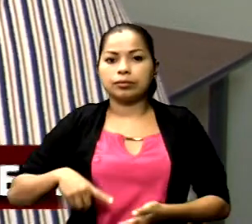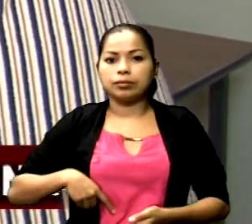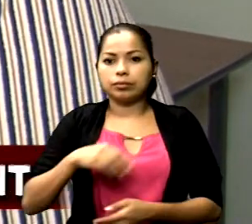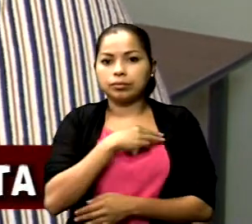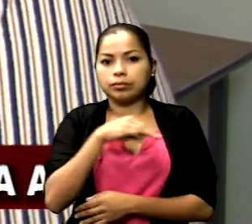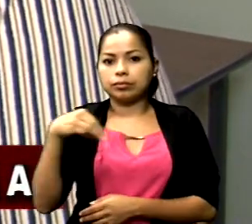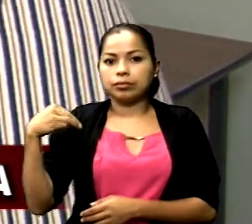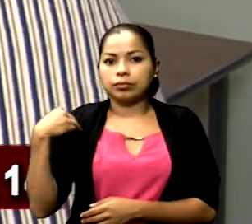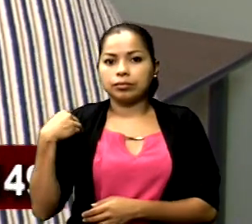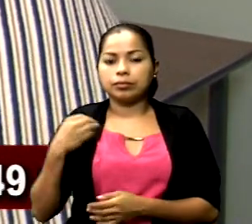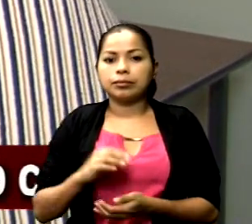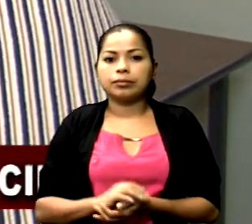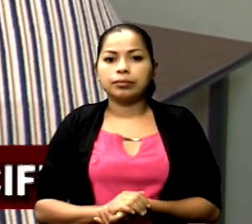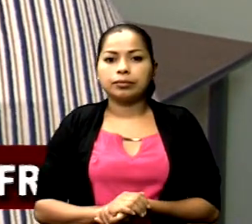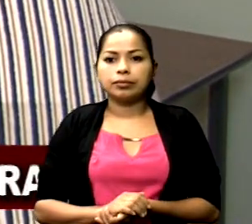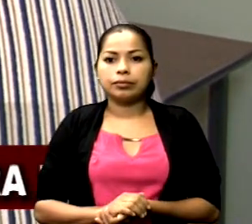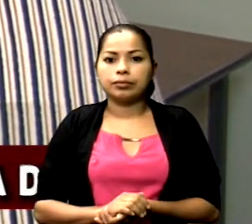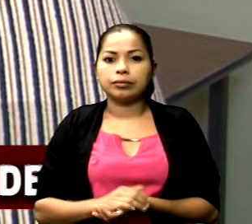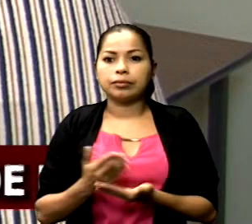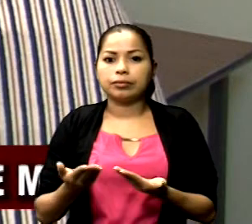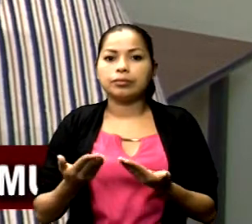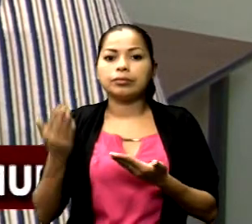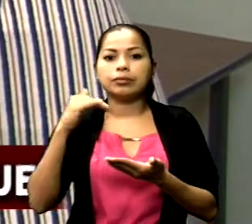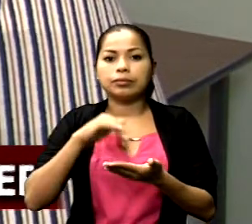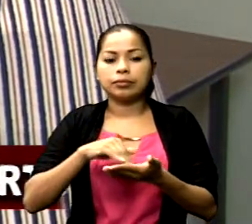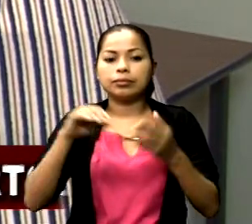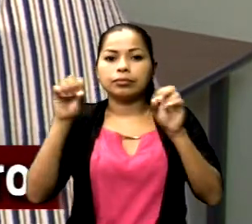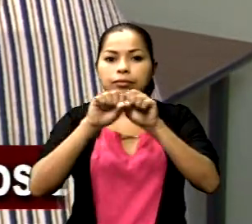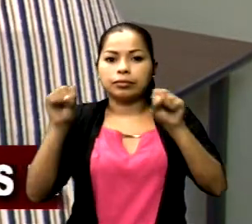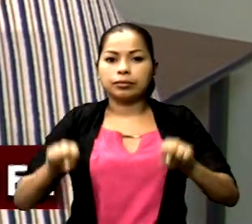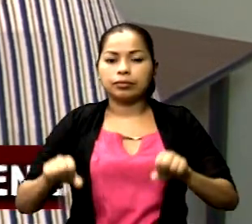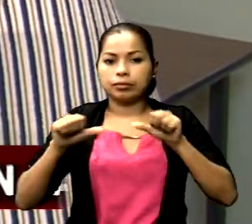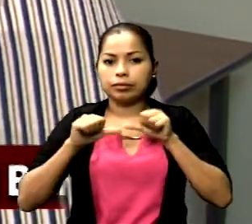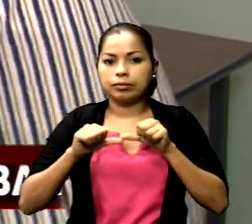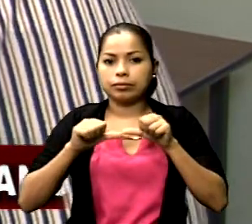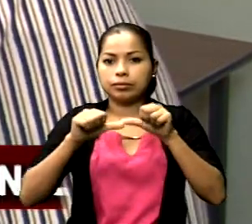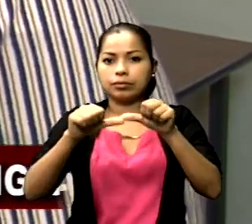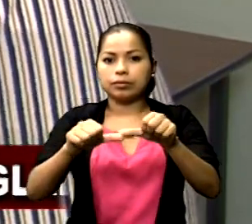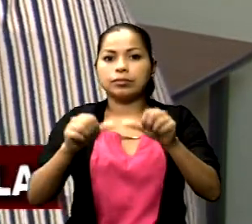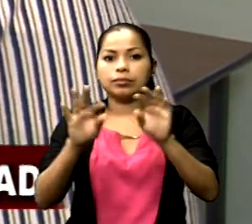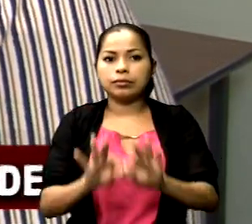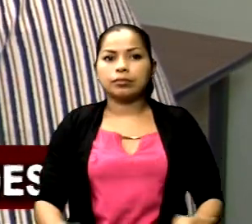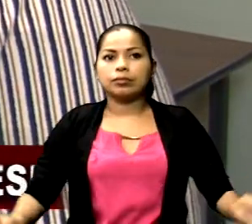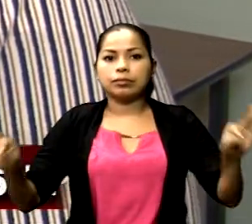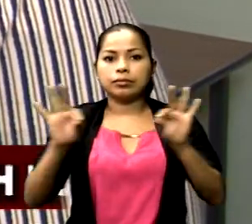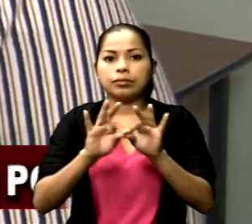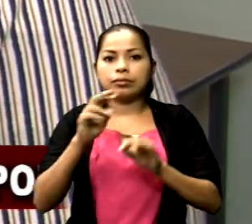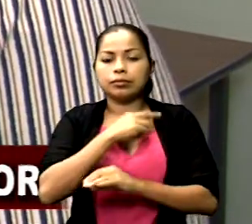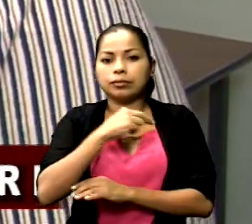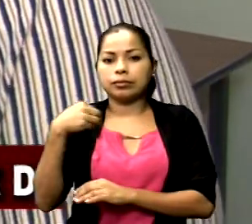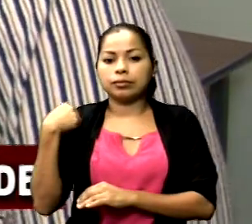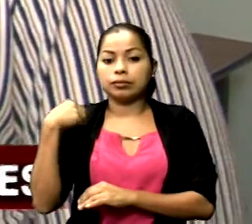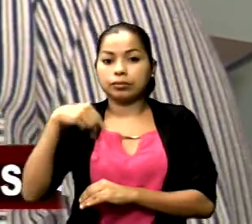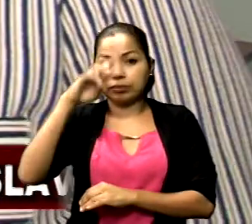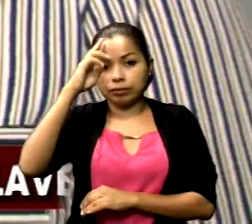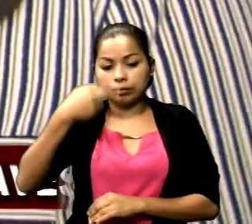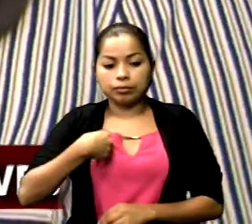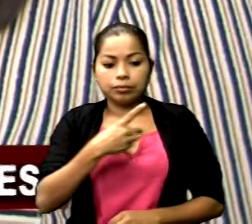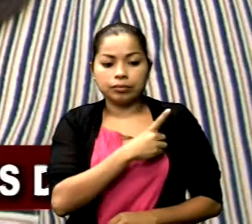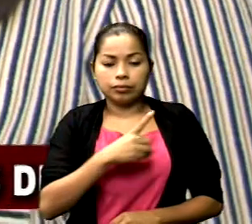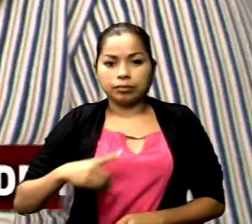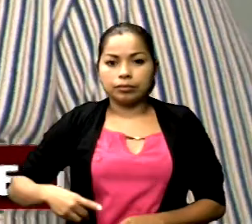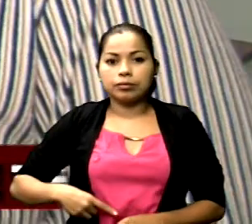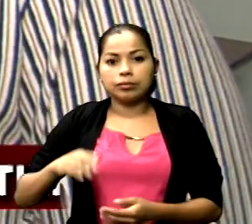de la comisión, y para retomar las capacitaciones, que es fundamental que nosotros como legisladores y